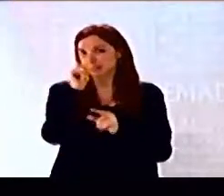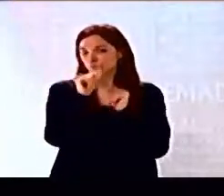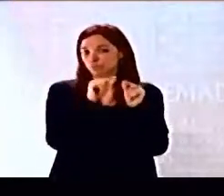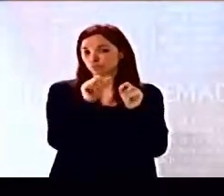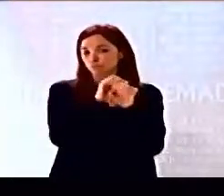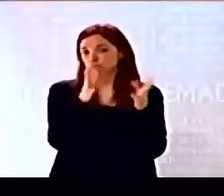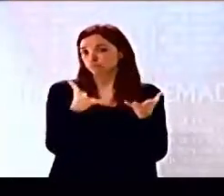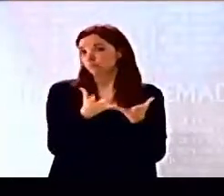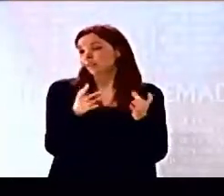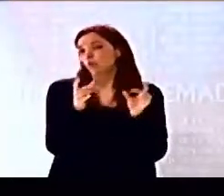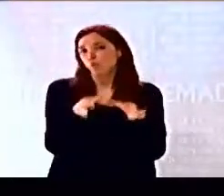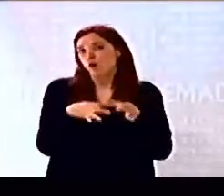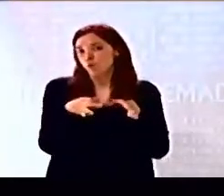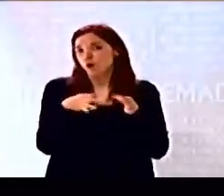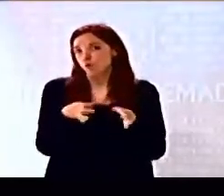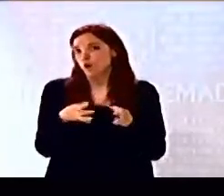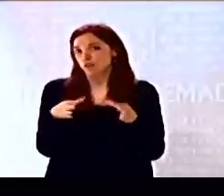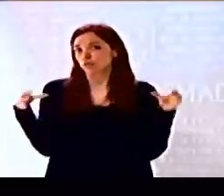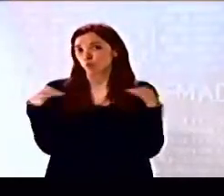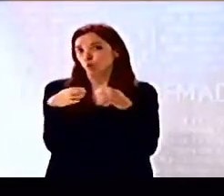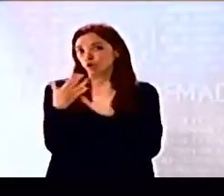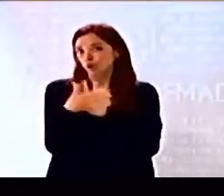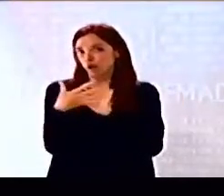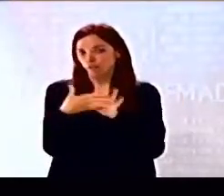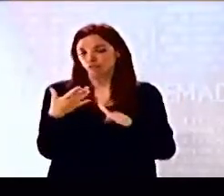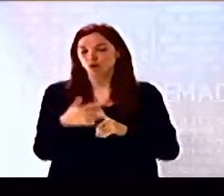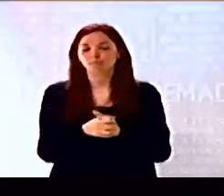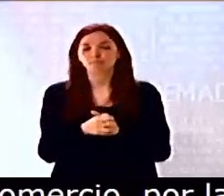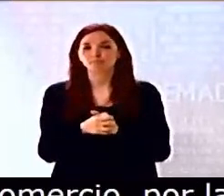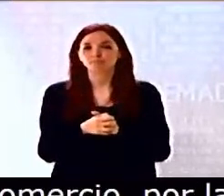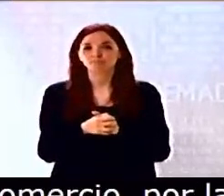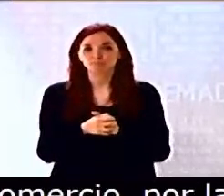como siempre hago.